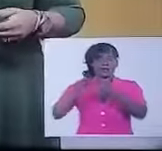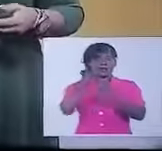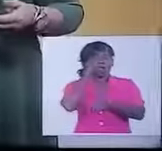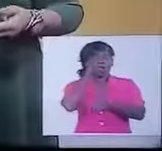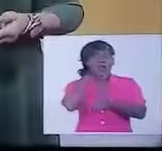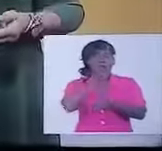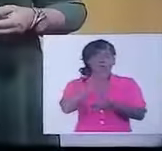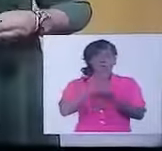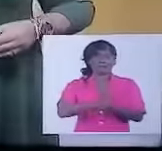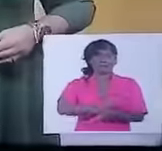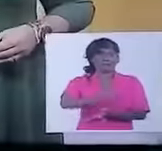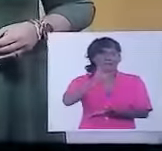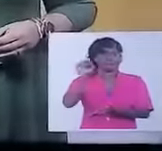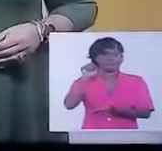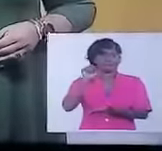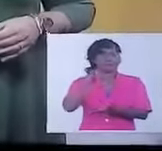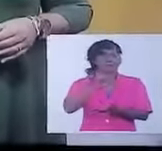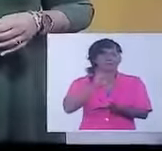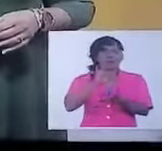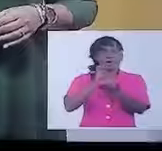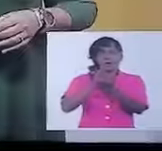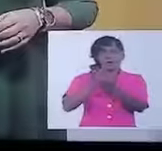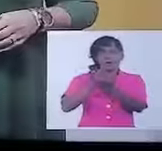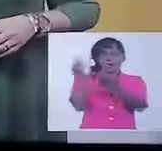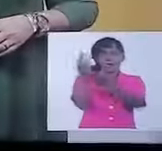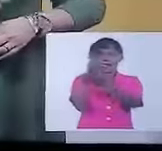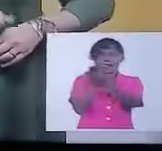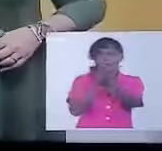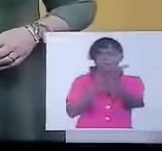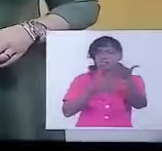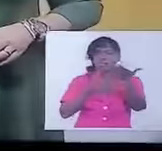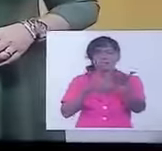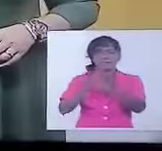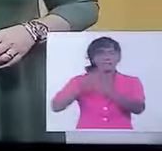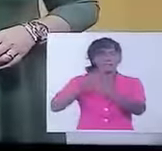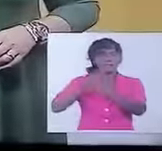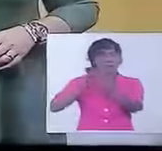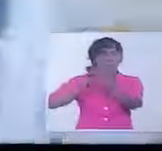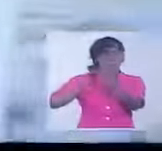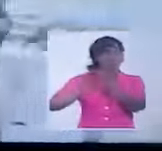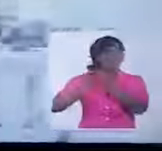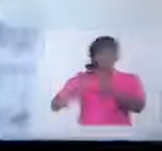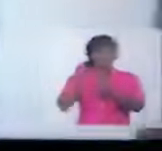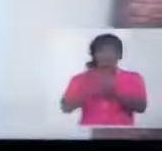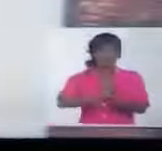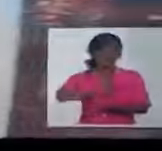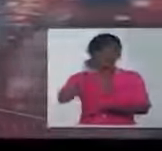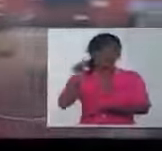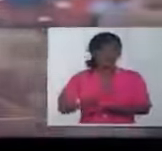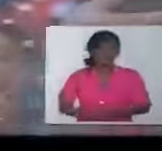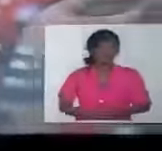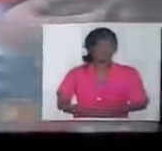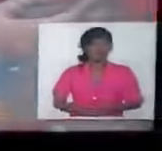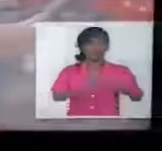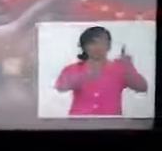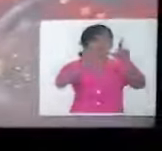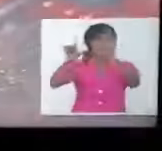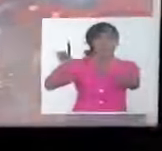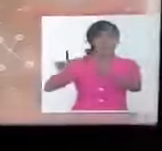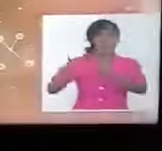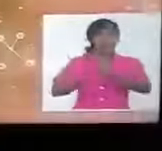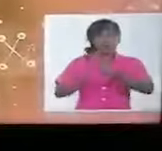de la Academia Provincial de Artes Plásticas José Joaquín Tejeda de Santiago de Cuba. Estas obras del artista Brian